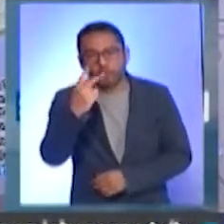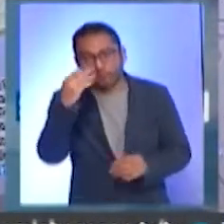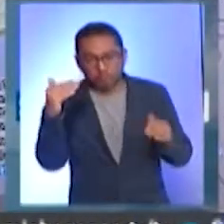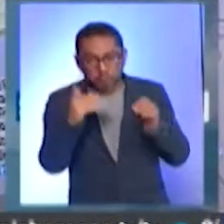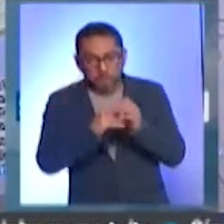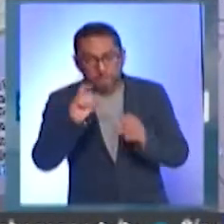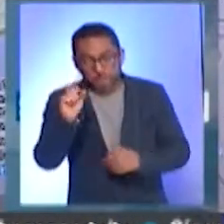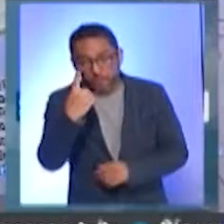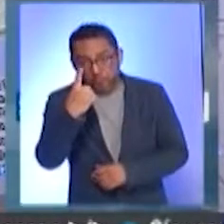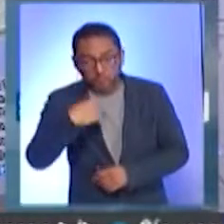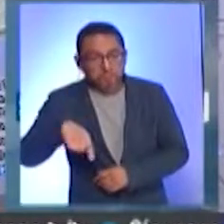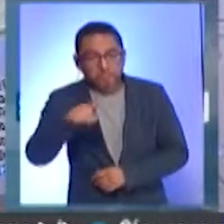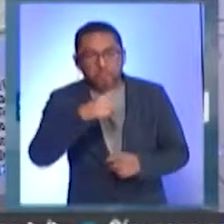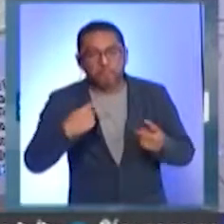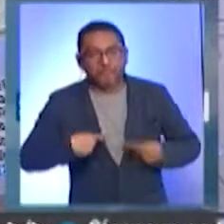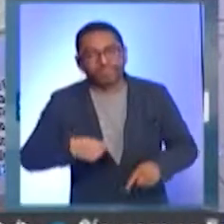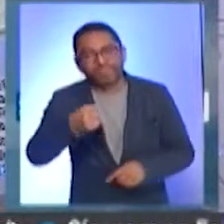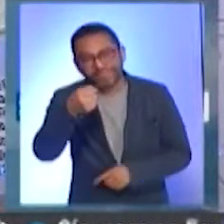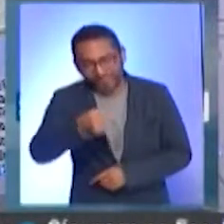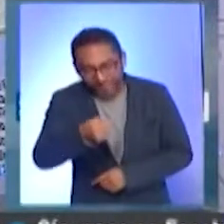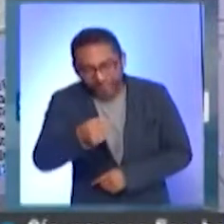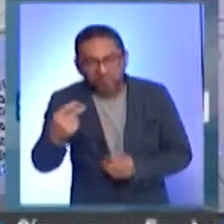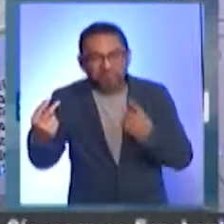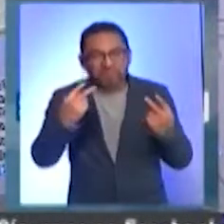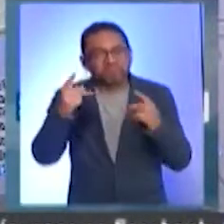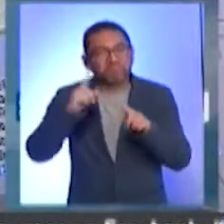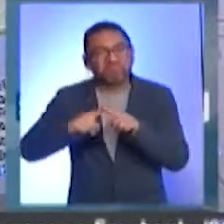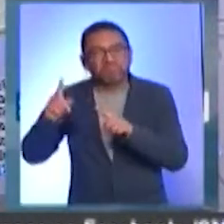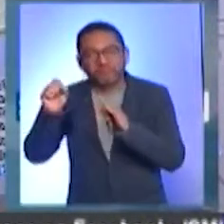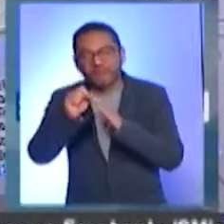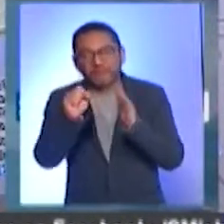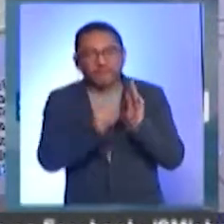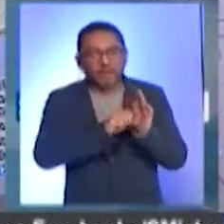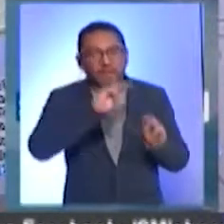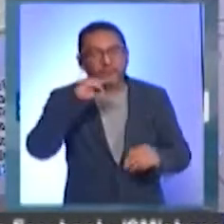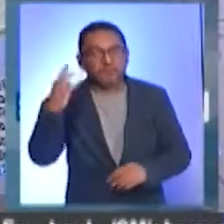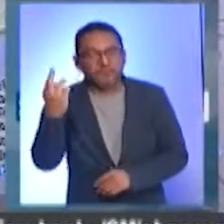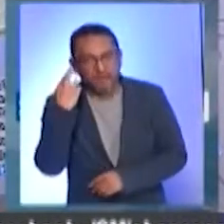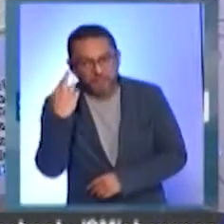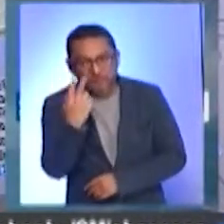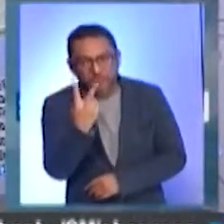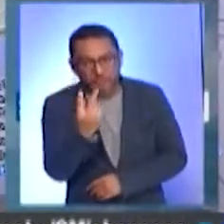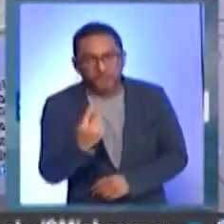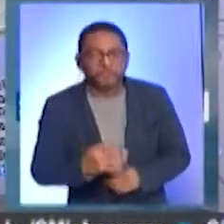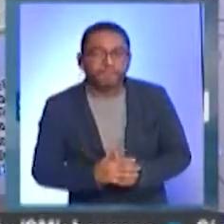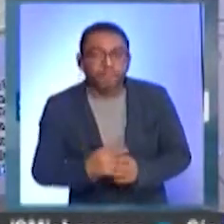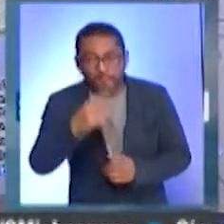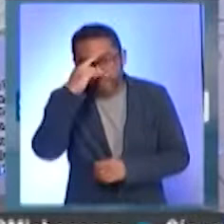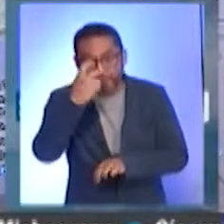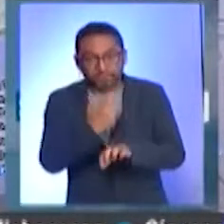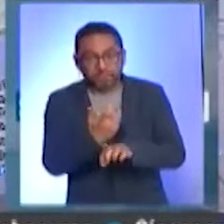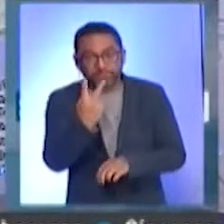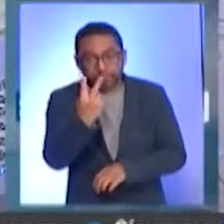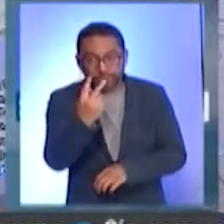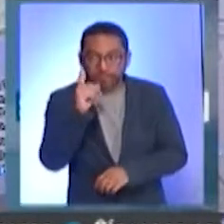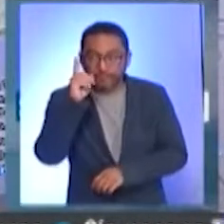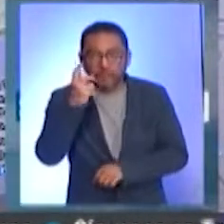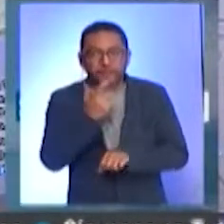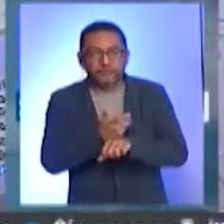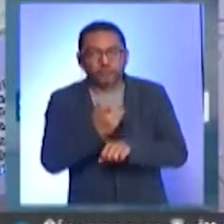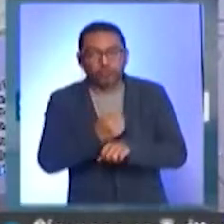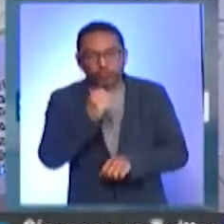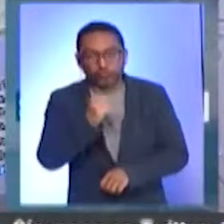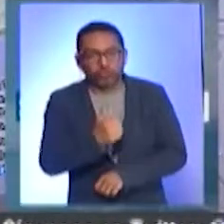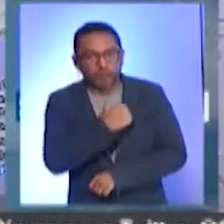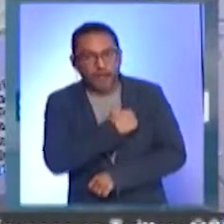ser que nos sintonizan en las diferentes señales del sistema michoacano de radio y televisión ya me he canal en los eeuu y